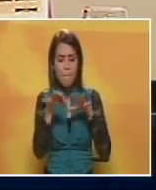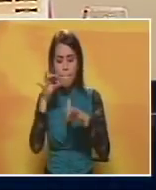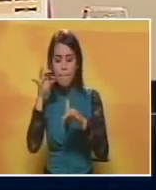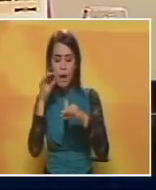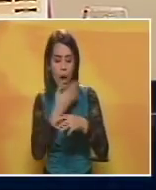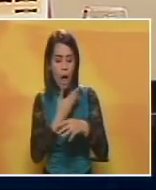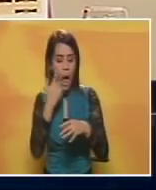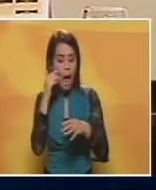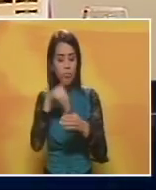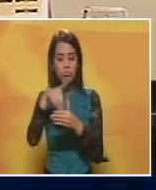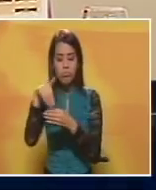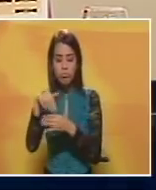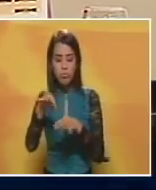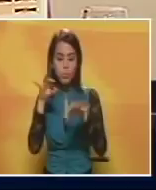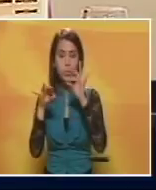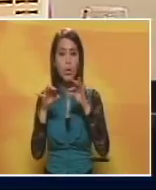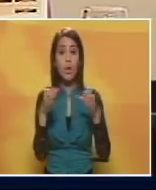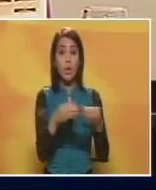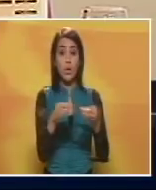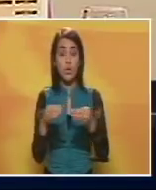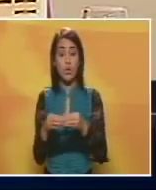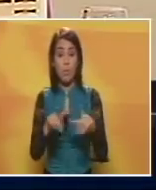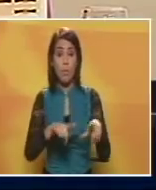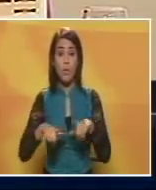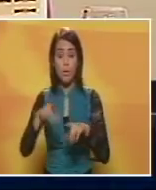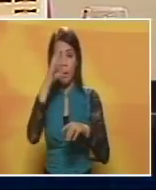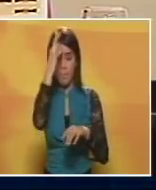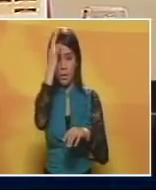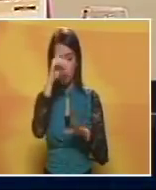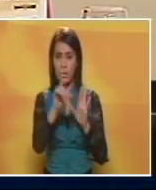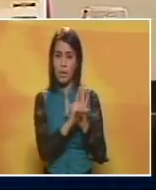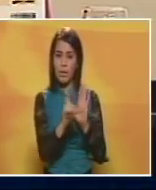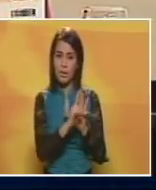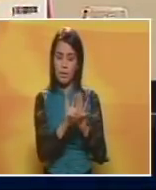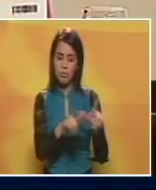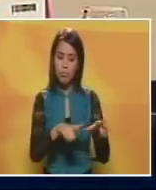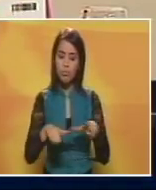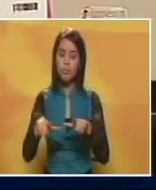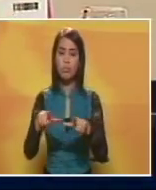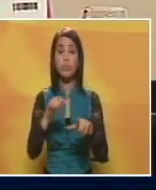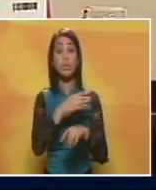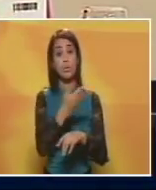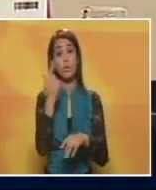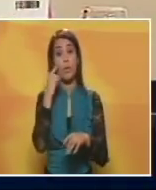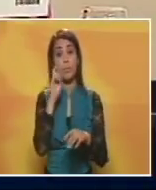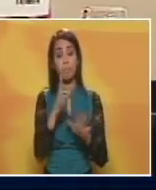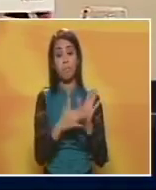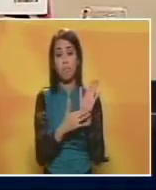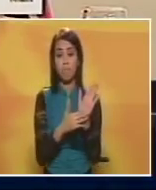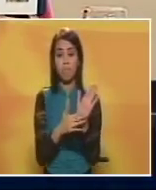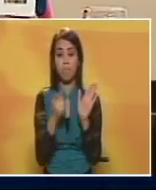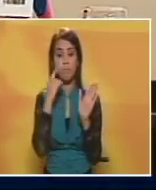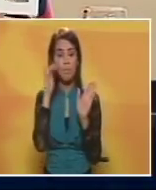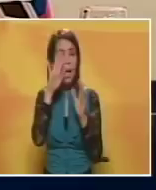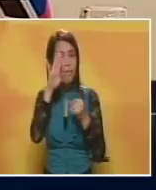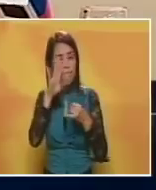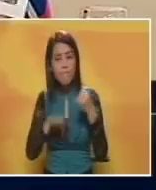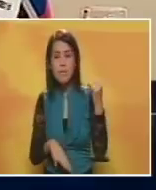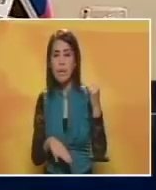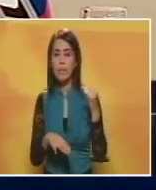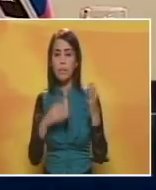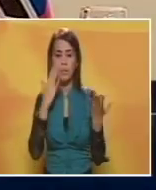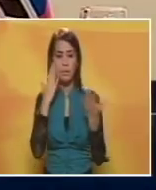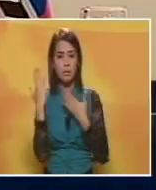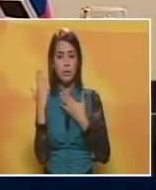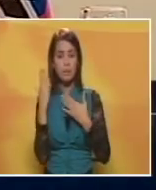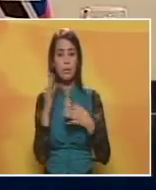de los partidos regionales para los consejos legislativos regionales, y como ustedes pueden ver, al final tienen